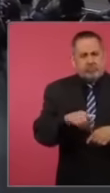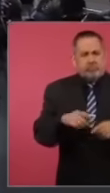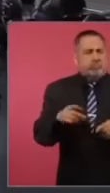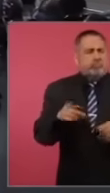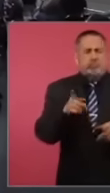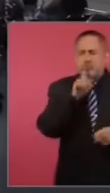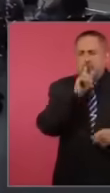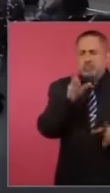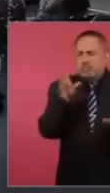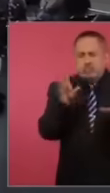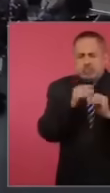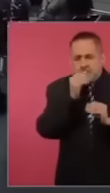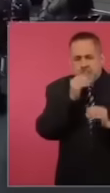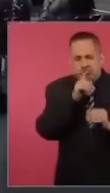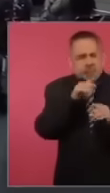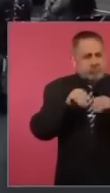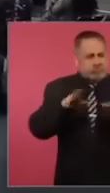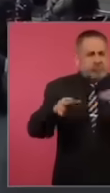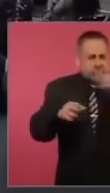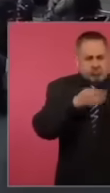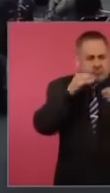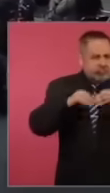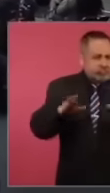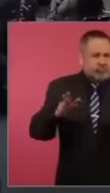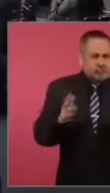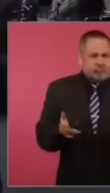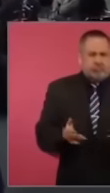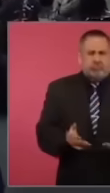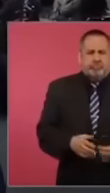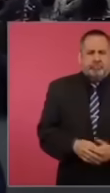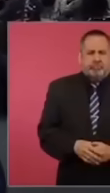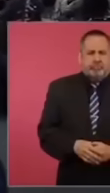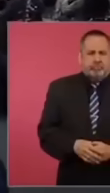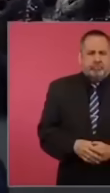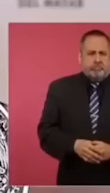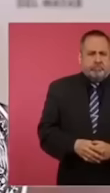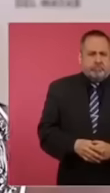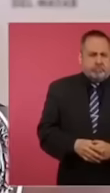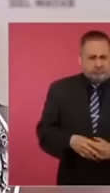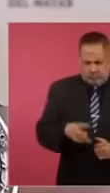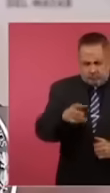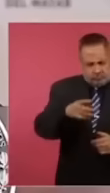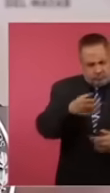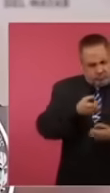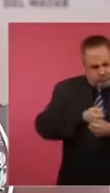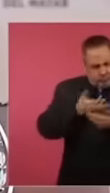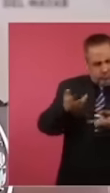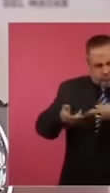pasando. ¿O no es bueno eso, que no haya alguna? No, que se diga todo.